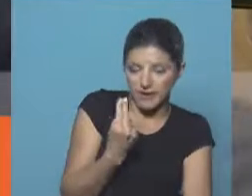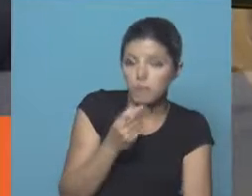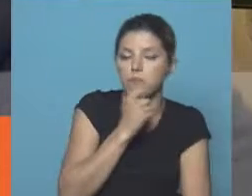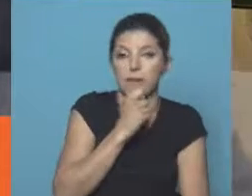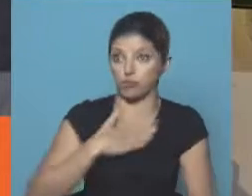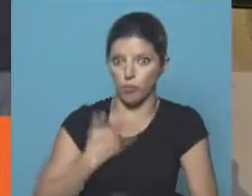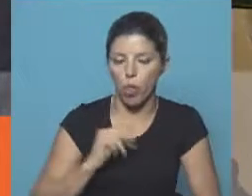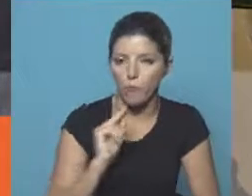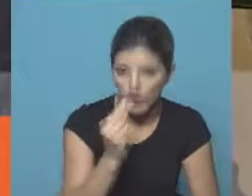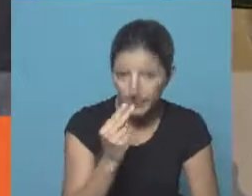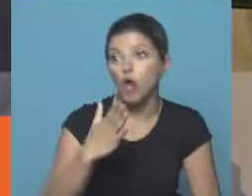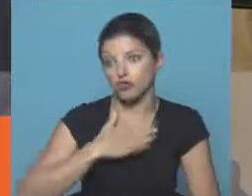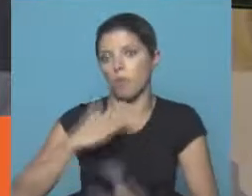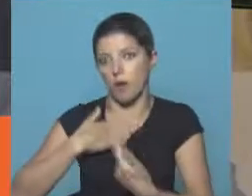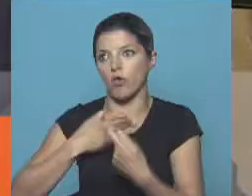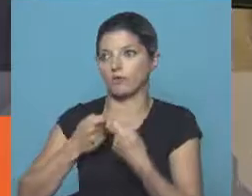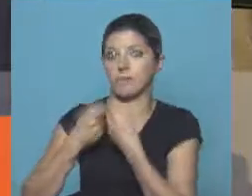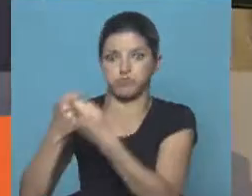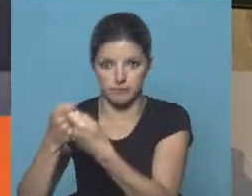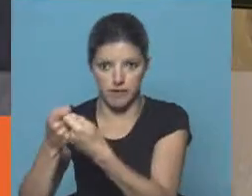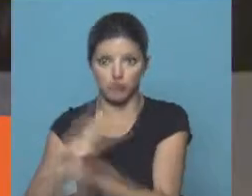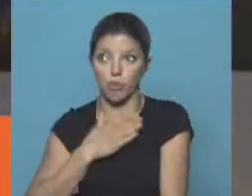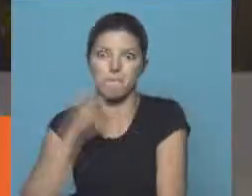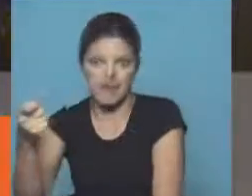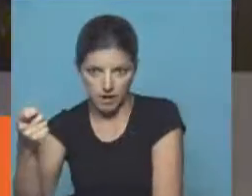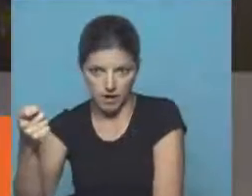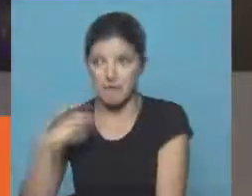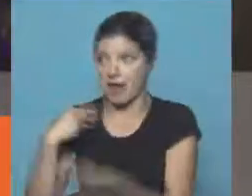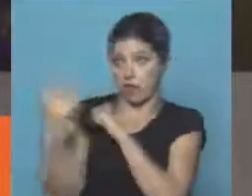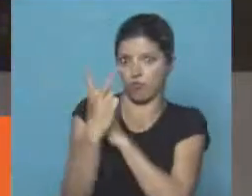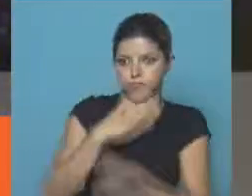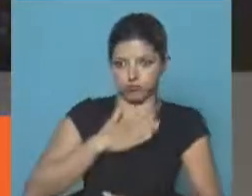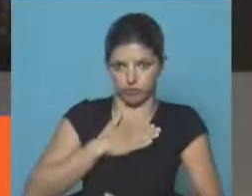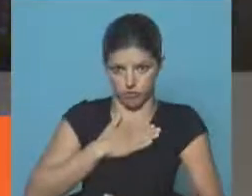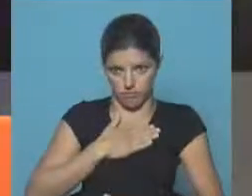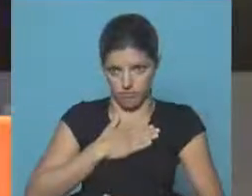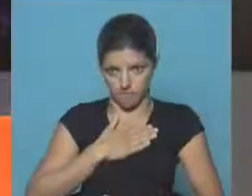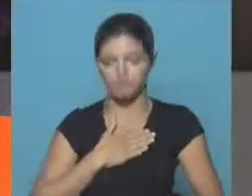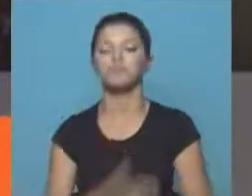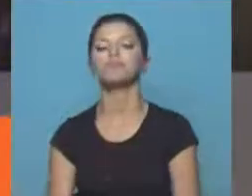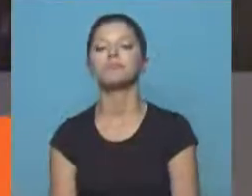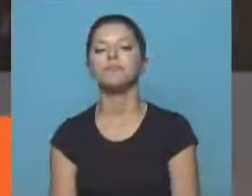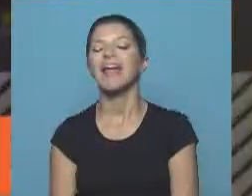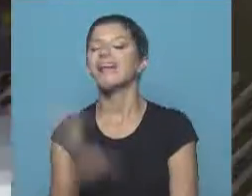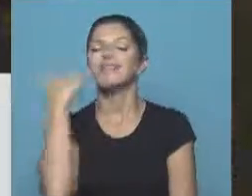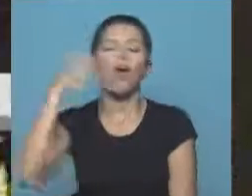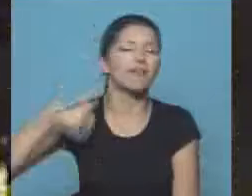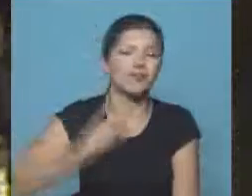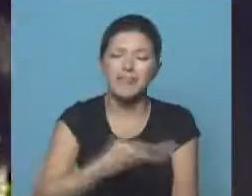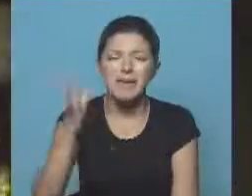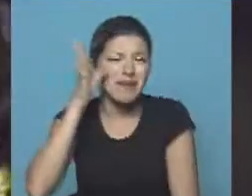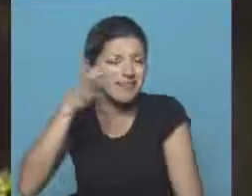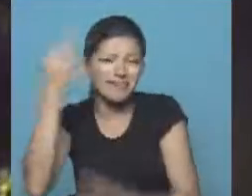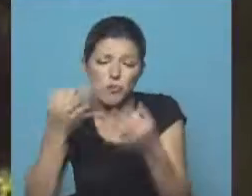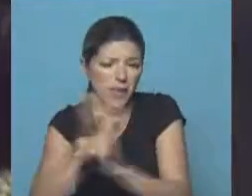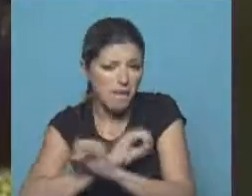a atacando la vida del delincuente lo puedo matar eso es una legítima defensa la sociedad comenzó a cansarse de tanto inseguridad es